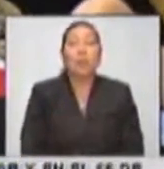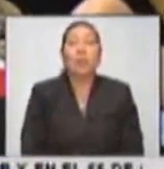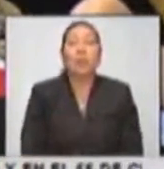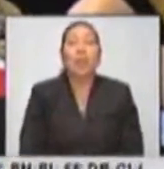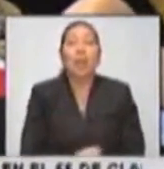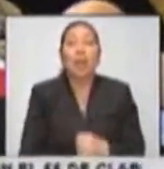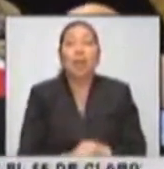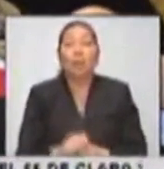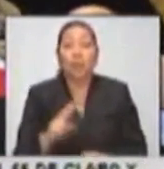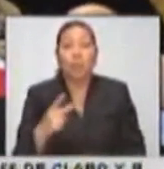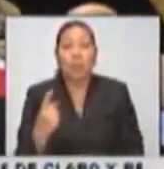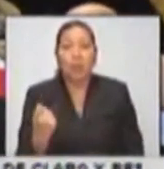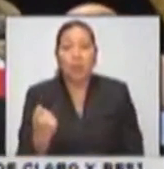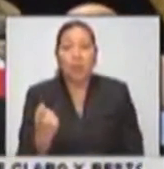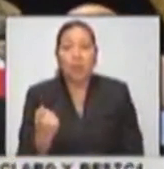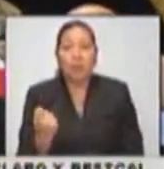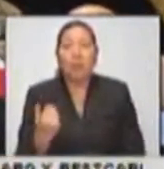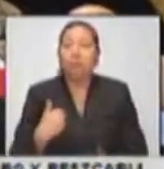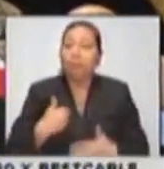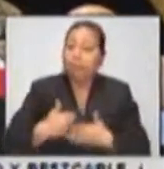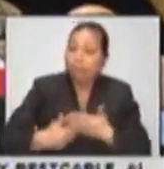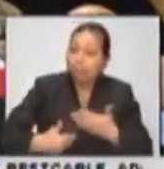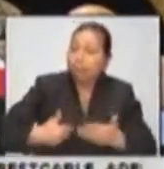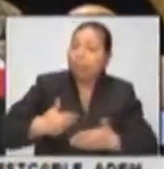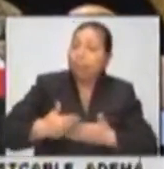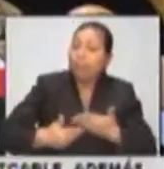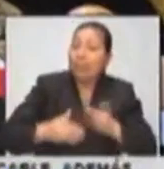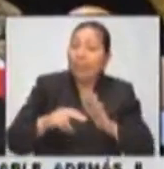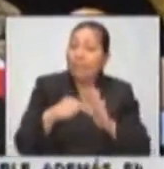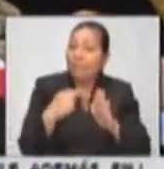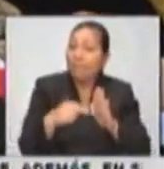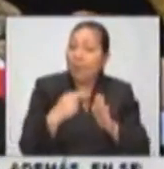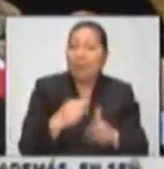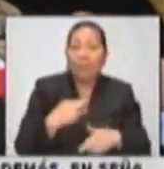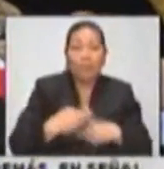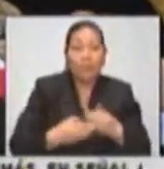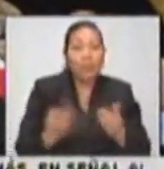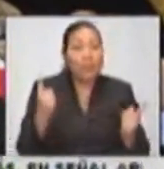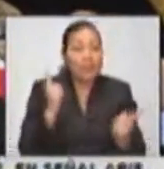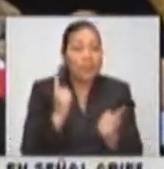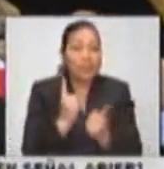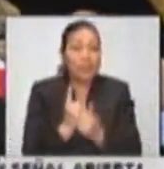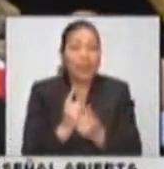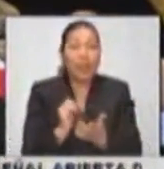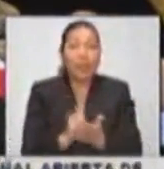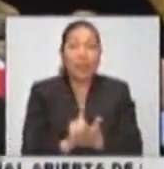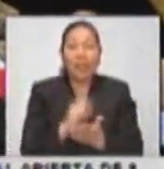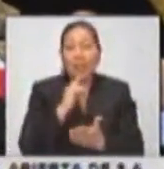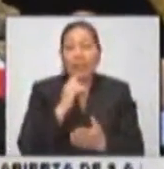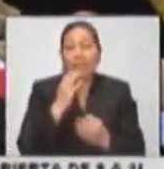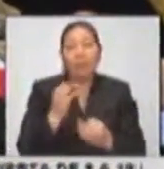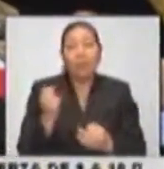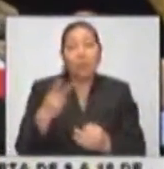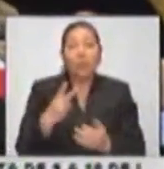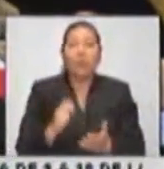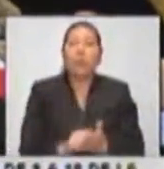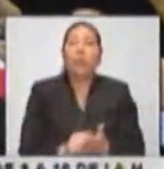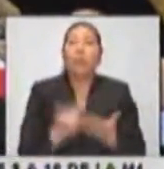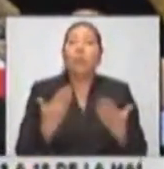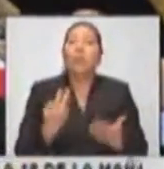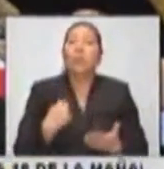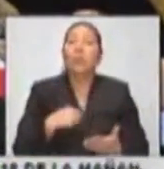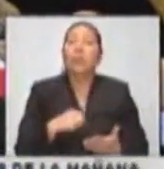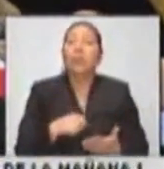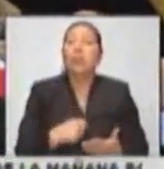el 2011 y va avanzando en las siguientes fases, en el proceso de acercamiento, que es en verdad este segundo punto, es donde estamos